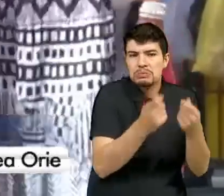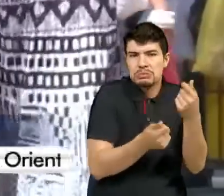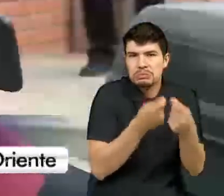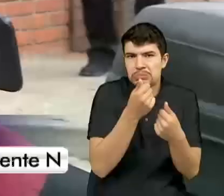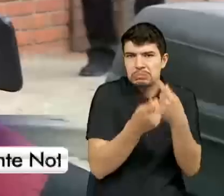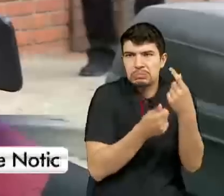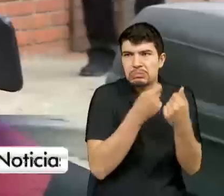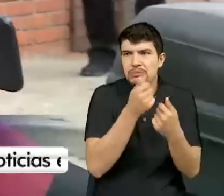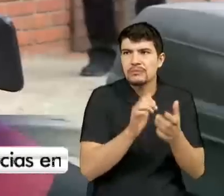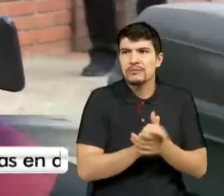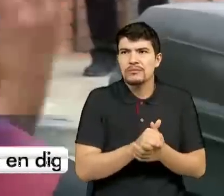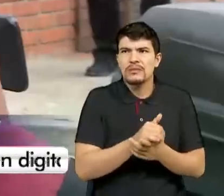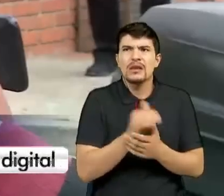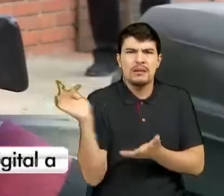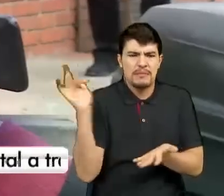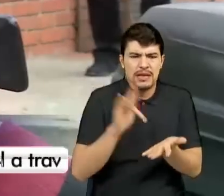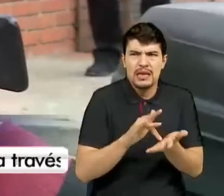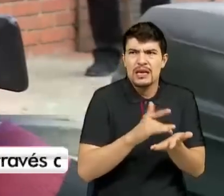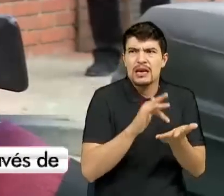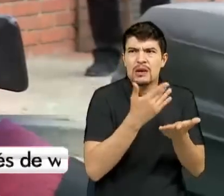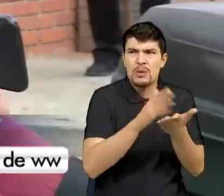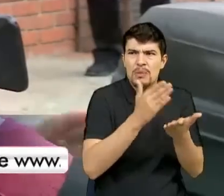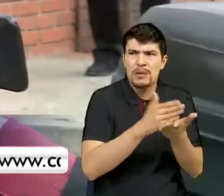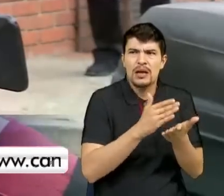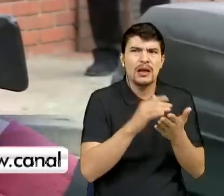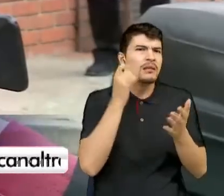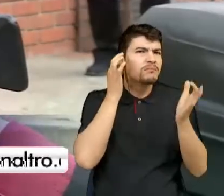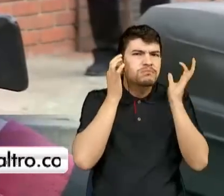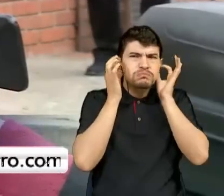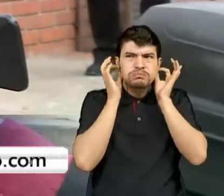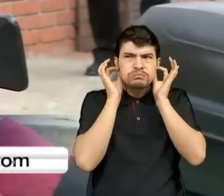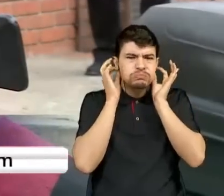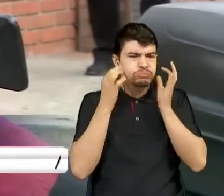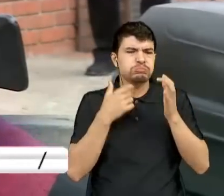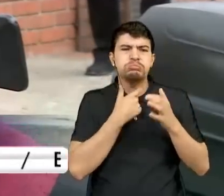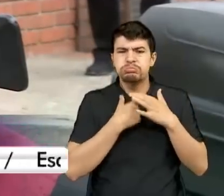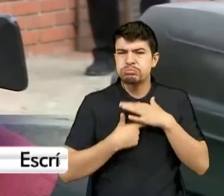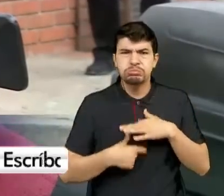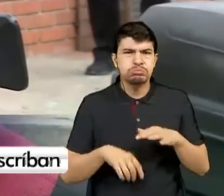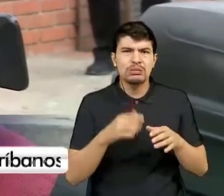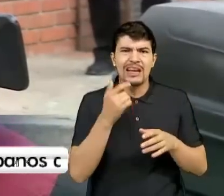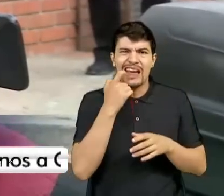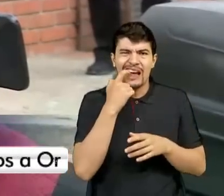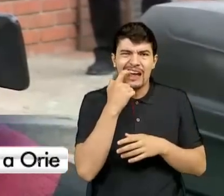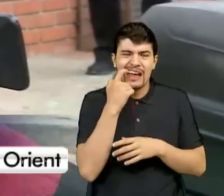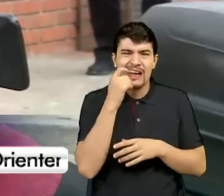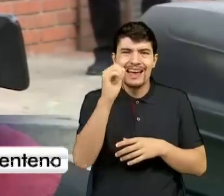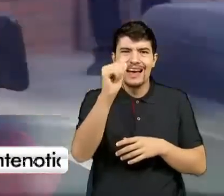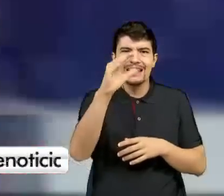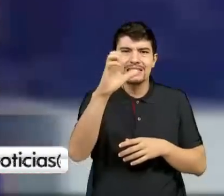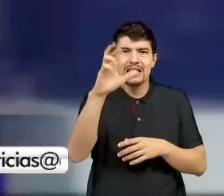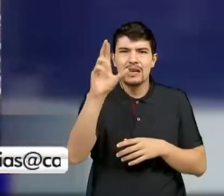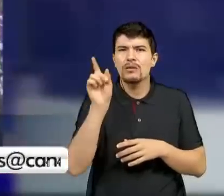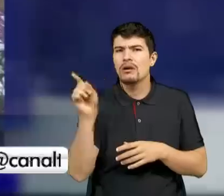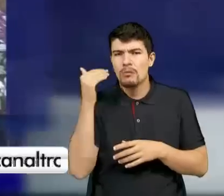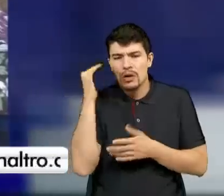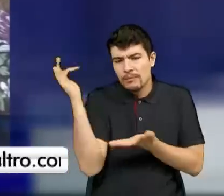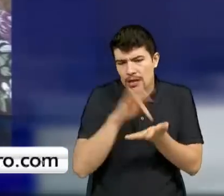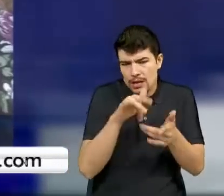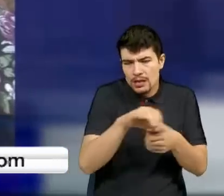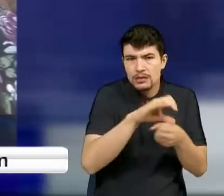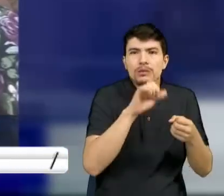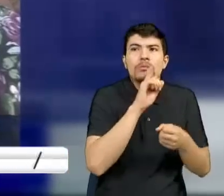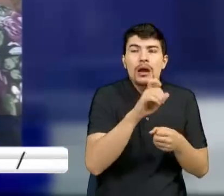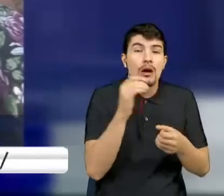comerciante. Y venía a comprar rajas en acero, todo lo que es joyería en acero, y a eso venía. Una vez en la